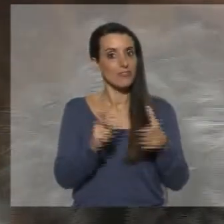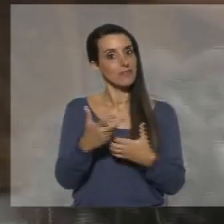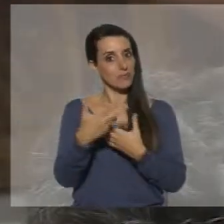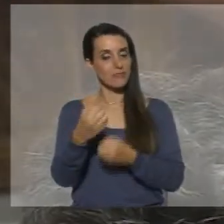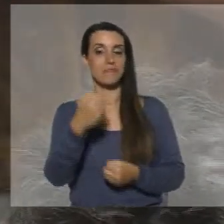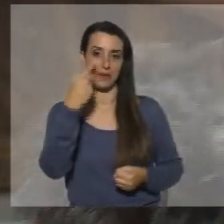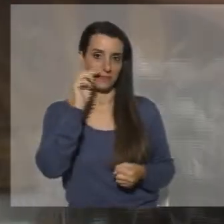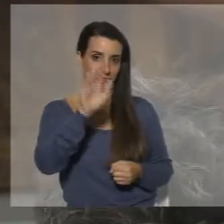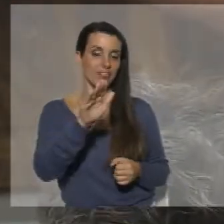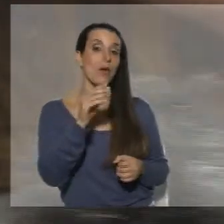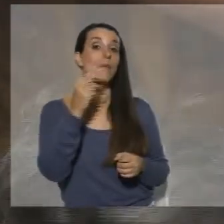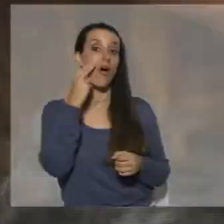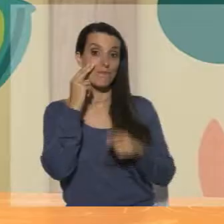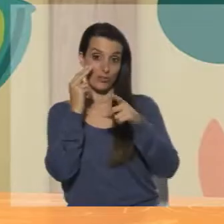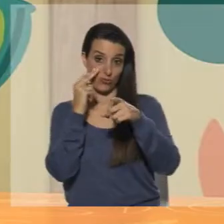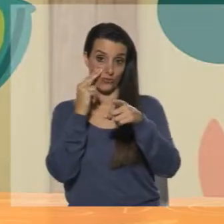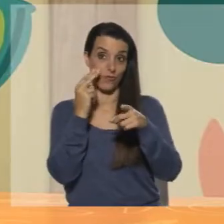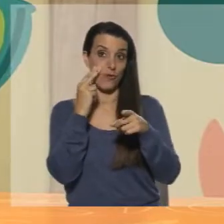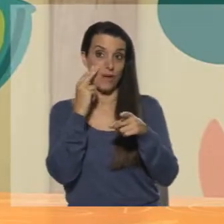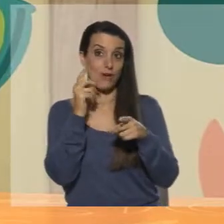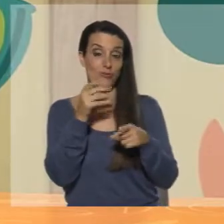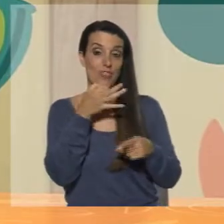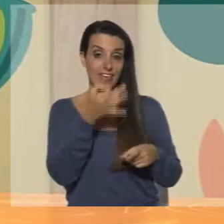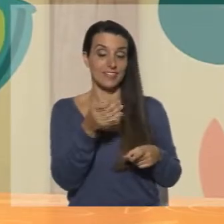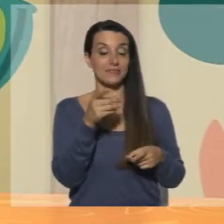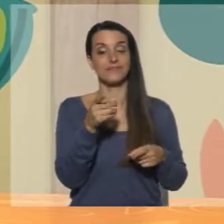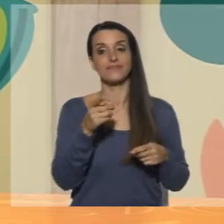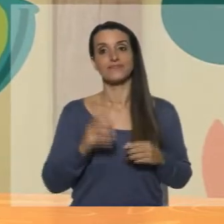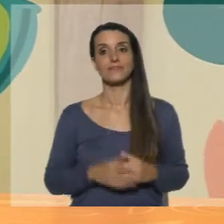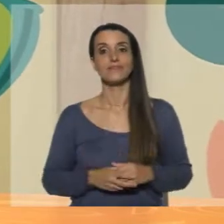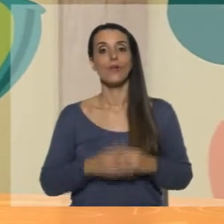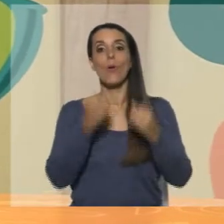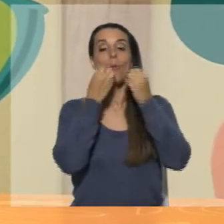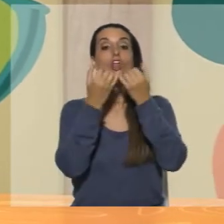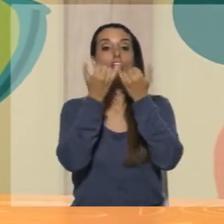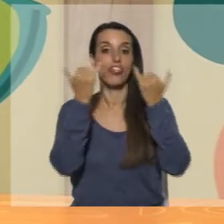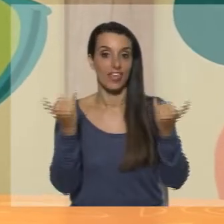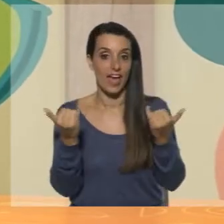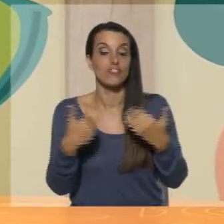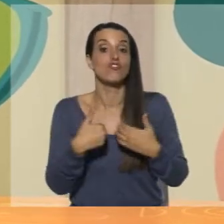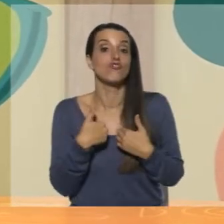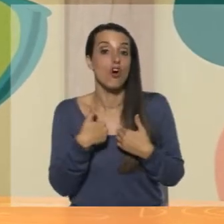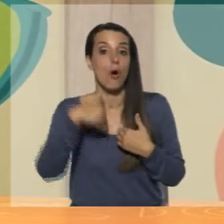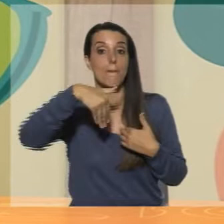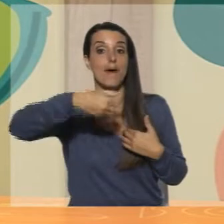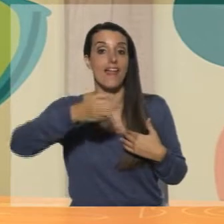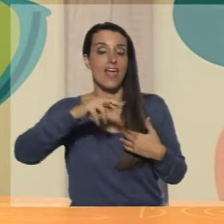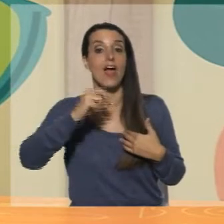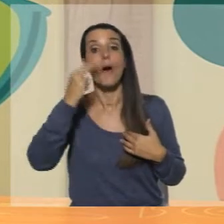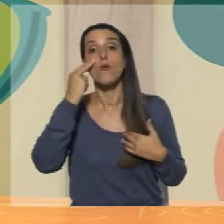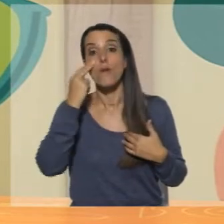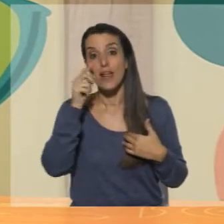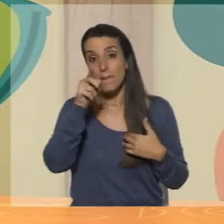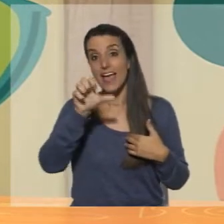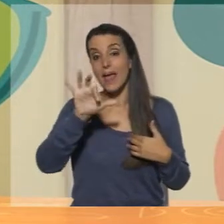Mirá, por el problema que vos tenías, sí, claro. que dijiste al inicio. Sí. Muy buenos días. Soy Mariana. El problema de